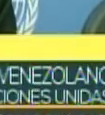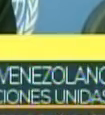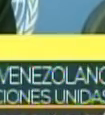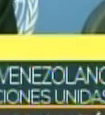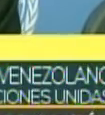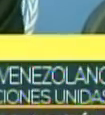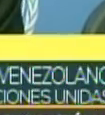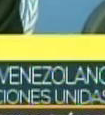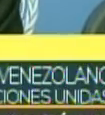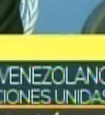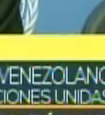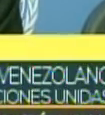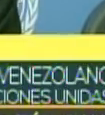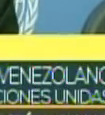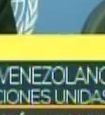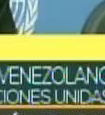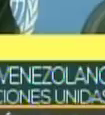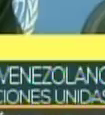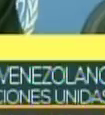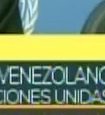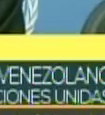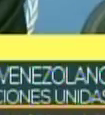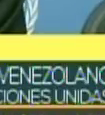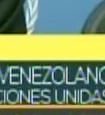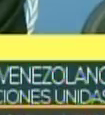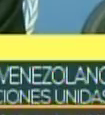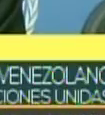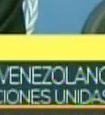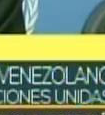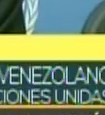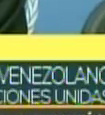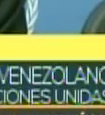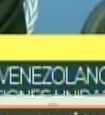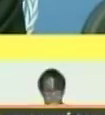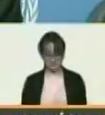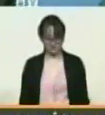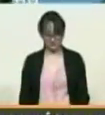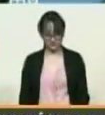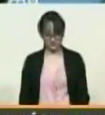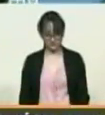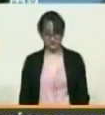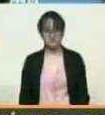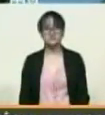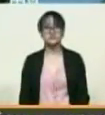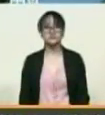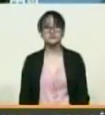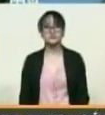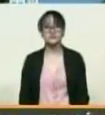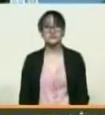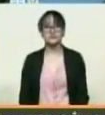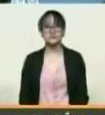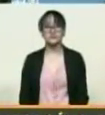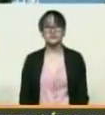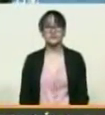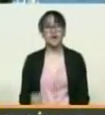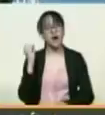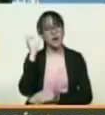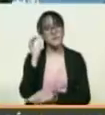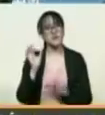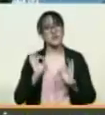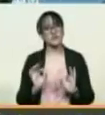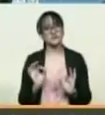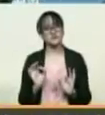está recorriendo el país. Creo que ya lo ha recorrido varias veces, porque comenzó a hacer campaña antes incluso de la campaña